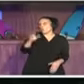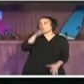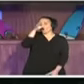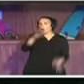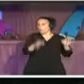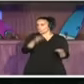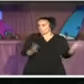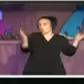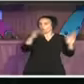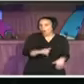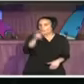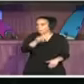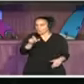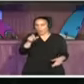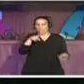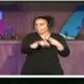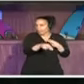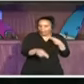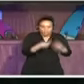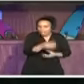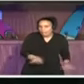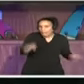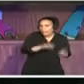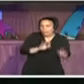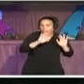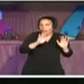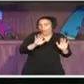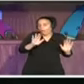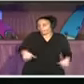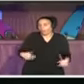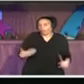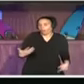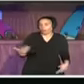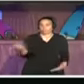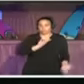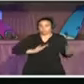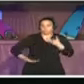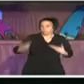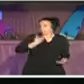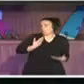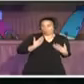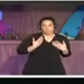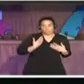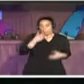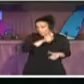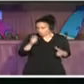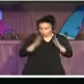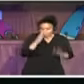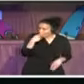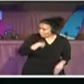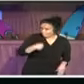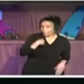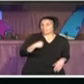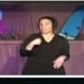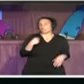que nadie hace nada por evitarlo, al final siempre seguimos padeciendo lo mismo, las mismas personas, las mismas cosas, año tras año. Da igual los